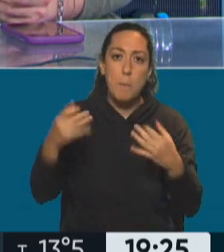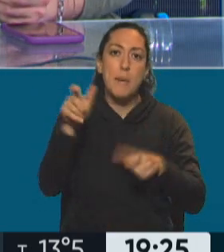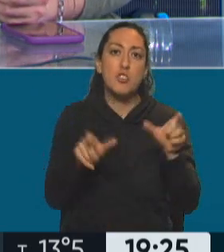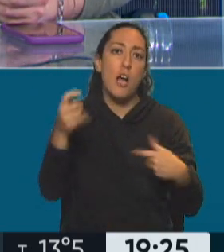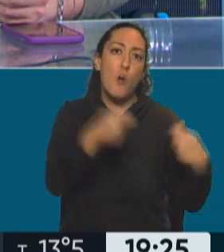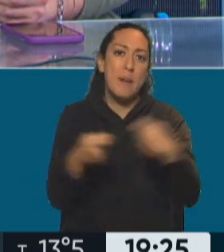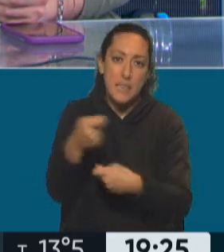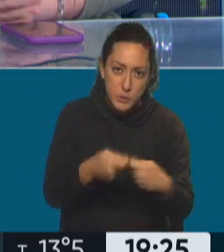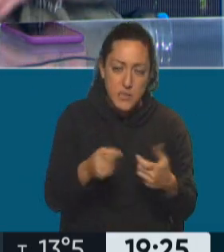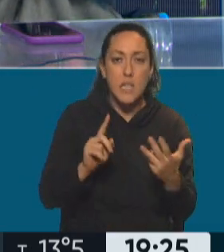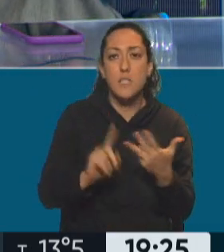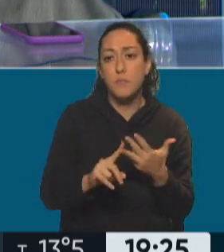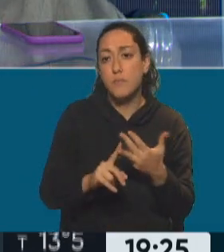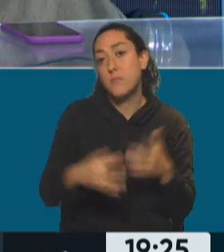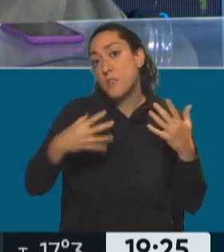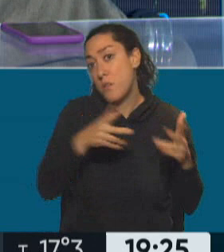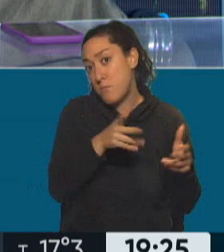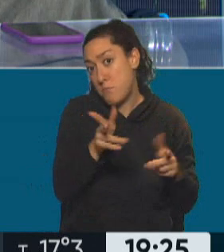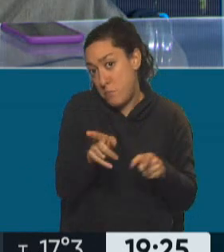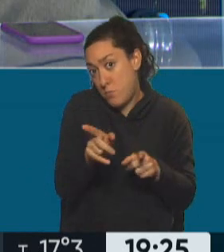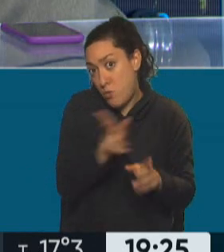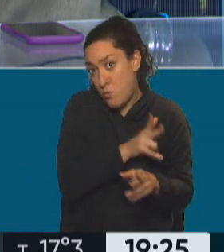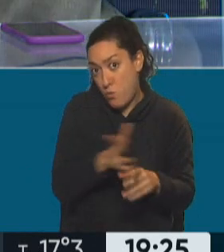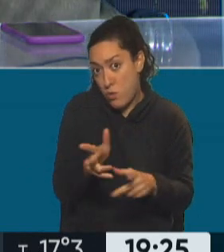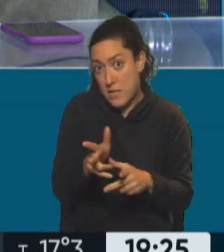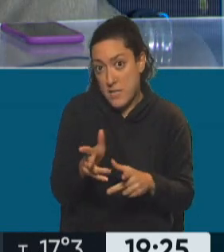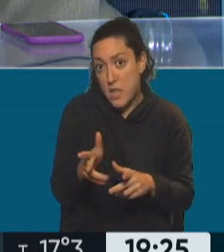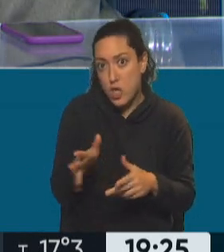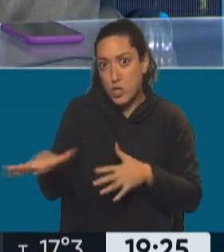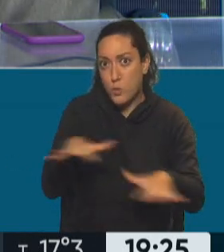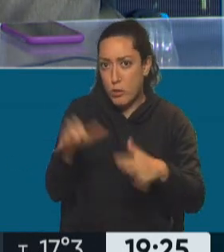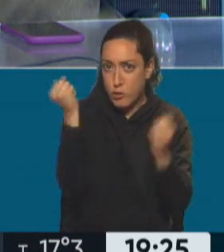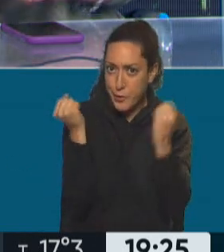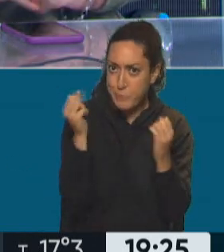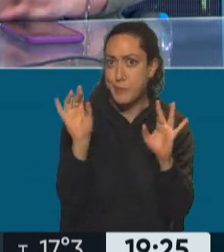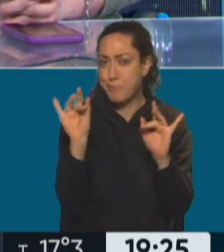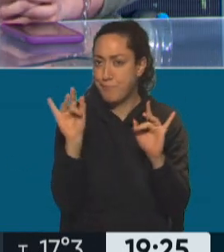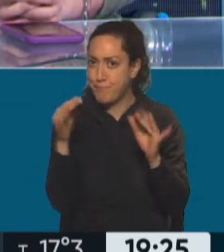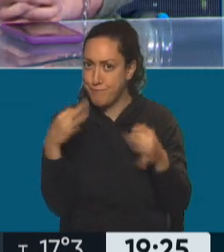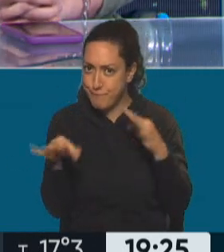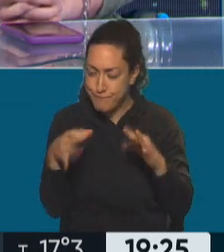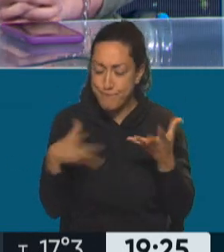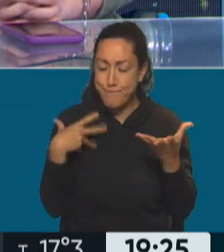cooperativistas. Lo decías vos, Horacio, realmente un escenario económico muy frágil, muy complicado